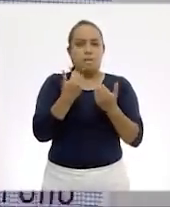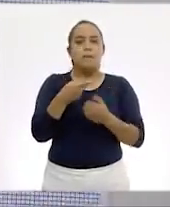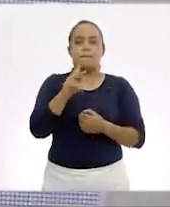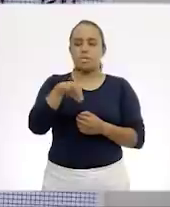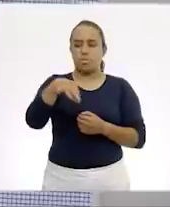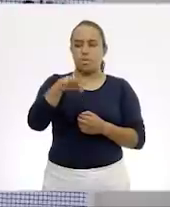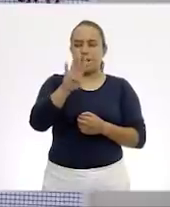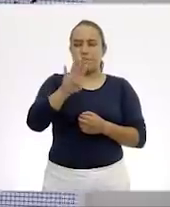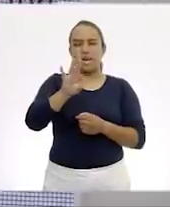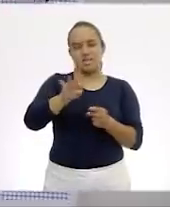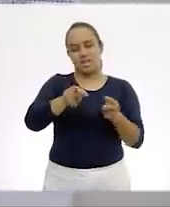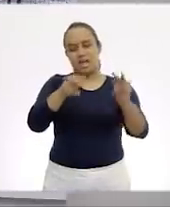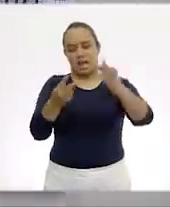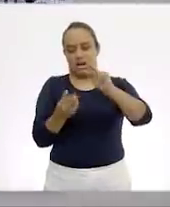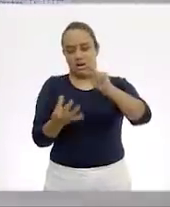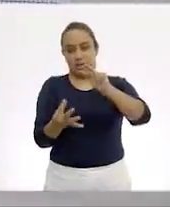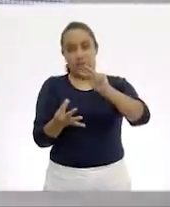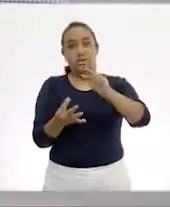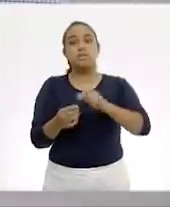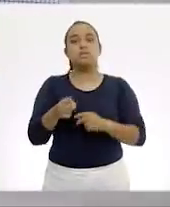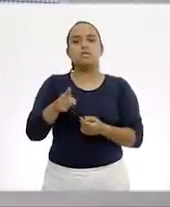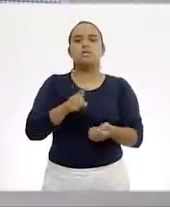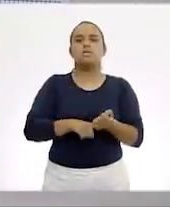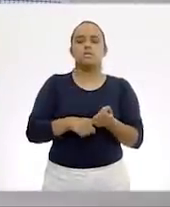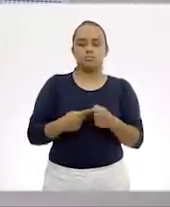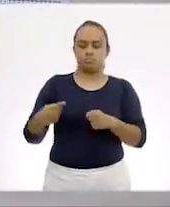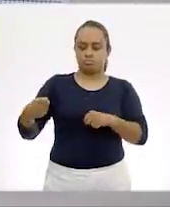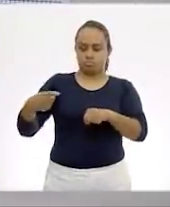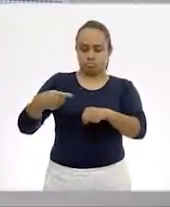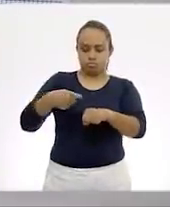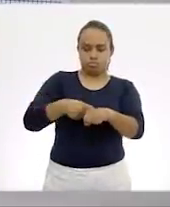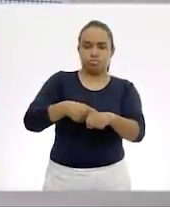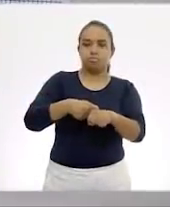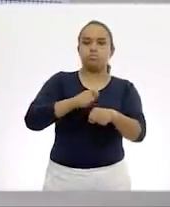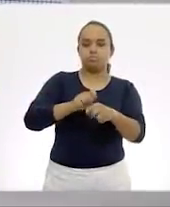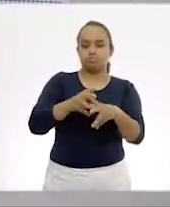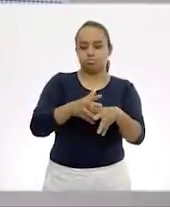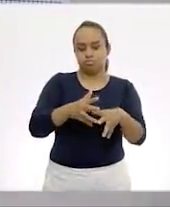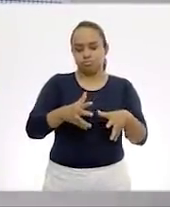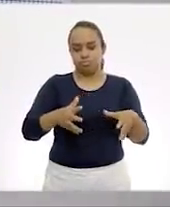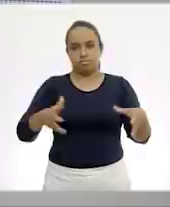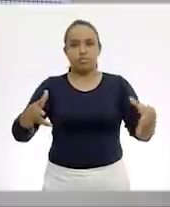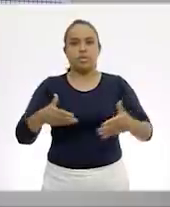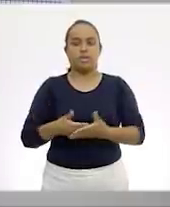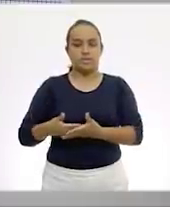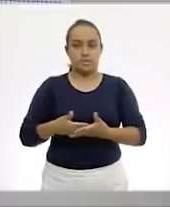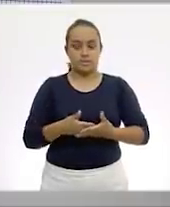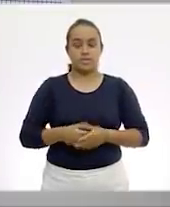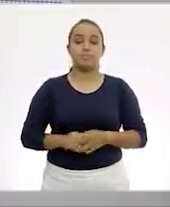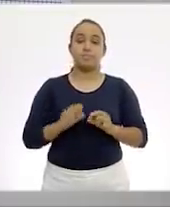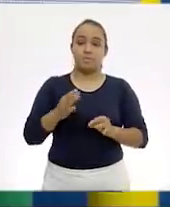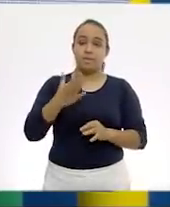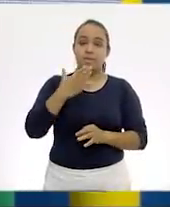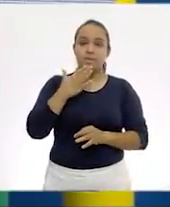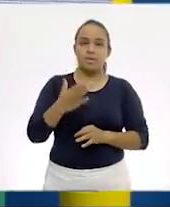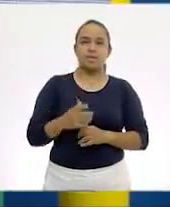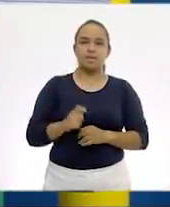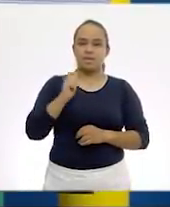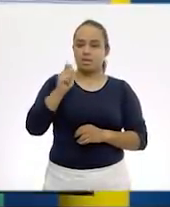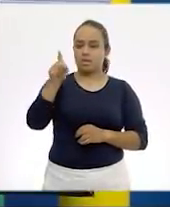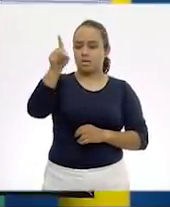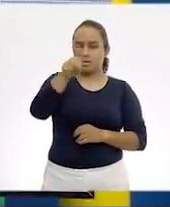pera invertida. Ahí se produce la implantación del embrión y el desarrollo fetal. Muy bien, es en esta parte de